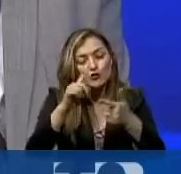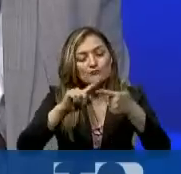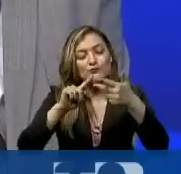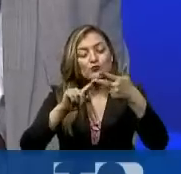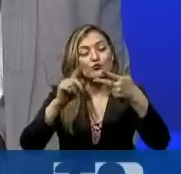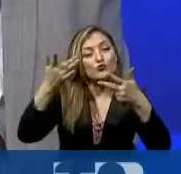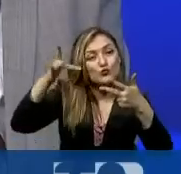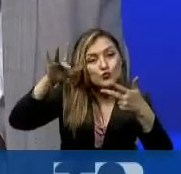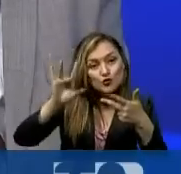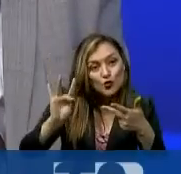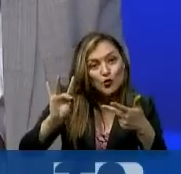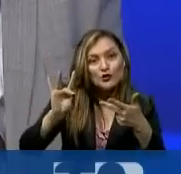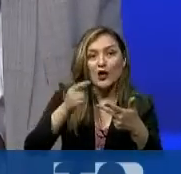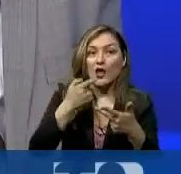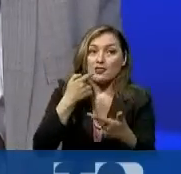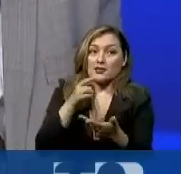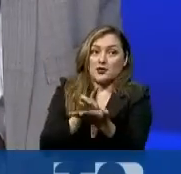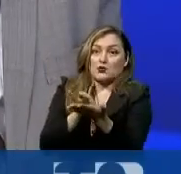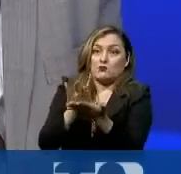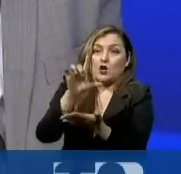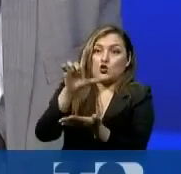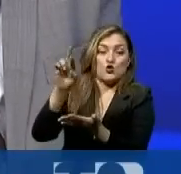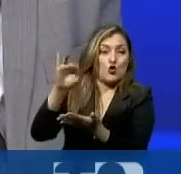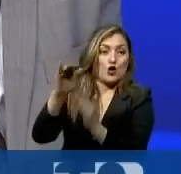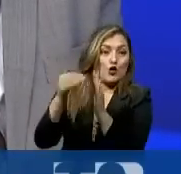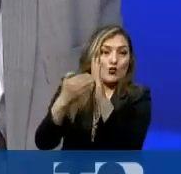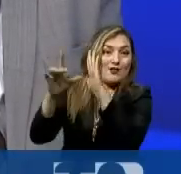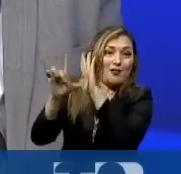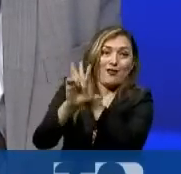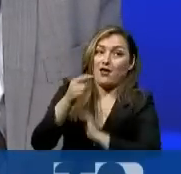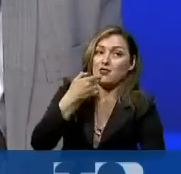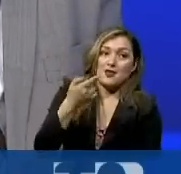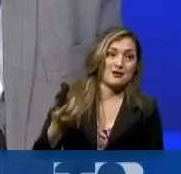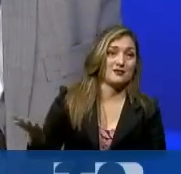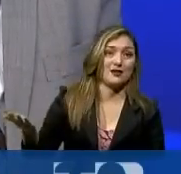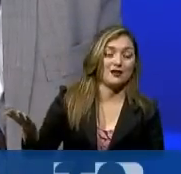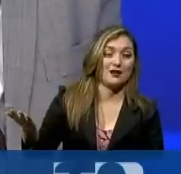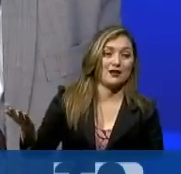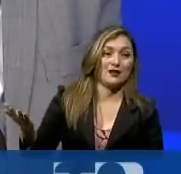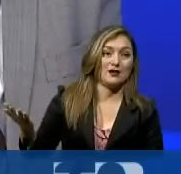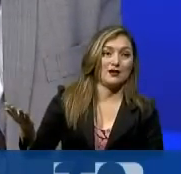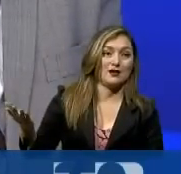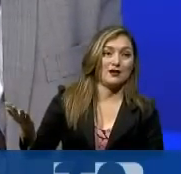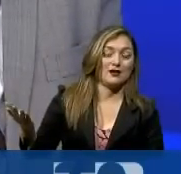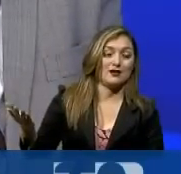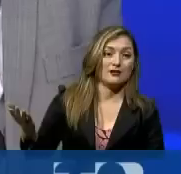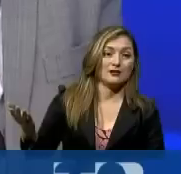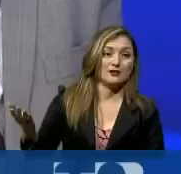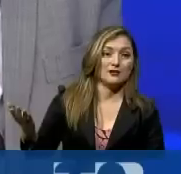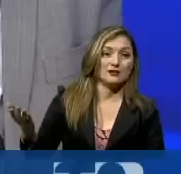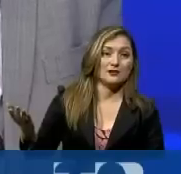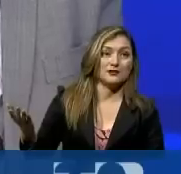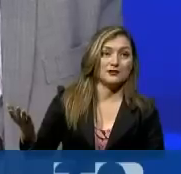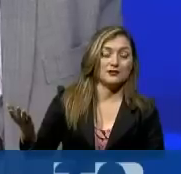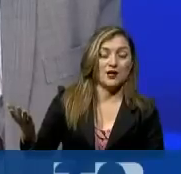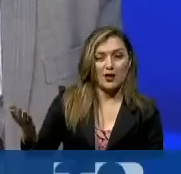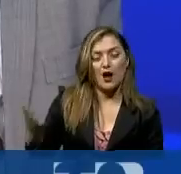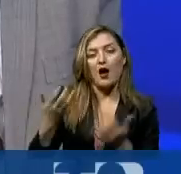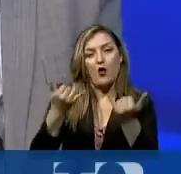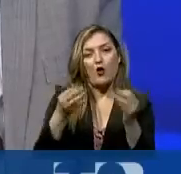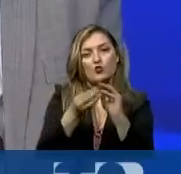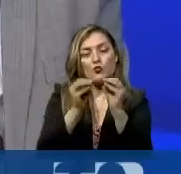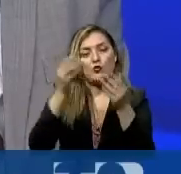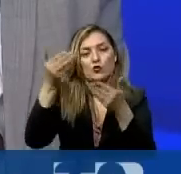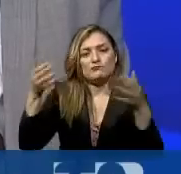que la destitución de Guadalupe Llori fue ilegal. ¿Qué tan viable va a ser entonces eso, que se produzca esa comunión que ahora se espera al interior de la